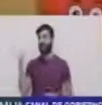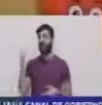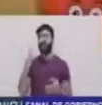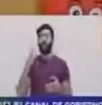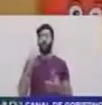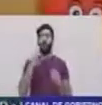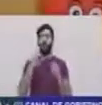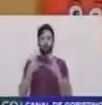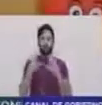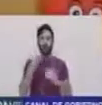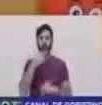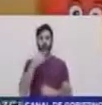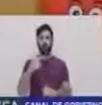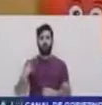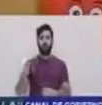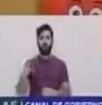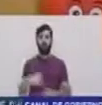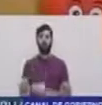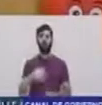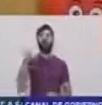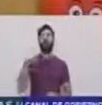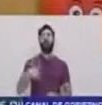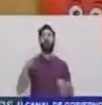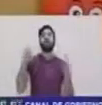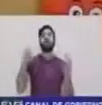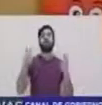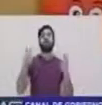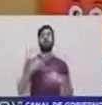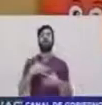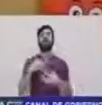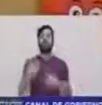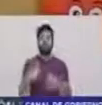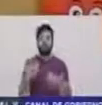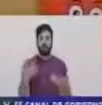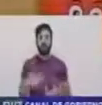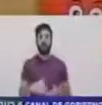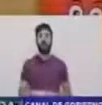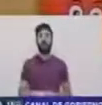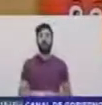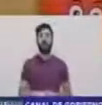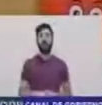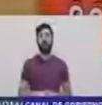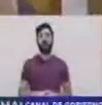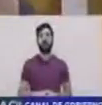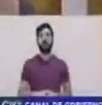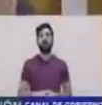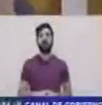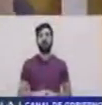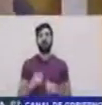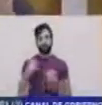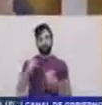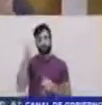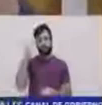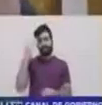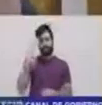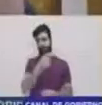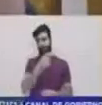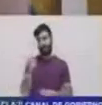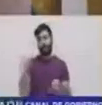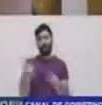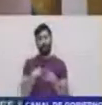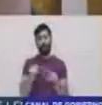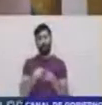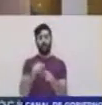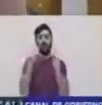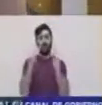Segmento de comunicación y lenguaje. Hoy nos acompaña Iris Arriaga para enseñarnos un tema bastante interesante. Iris, bienvenida. Gracias,